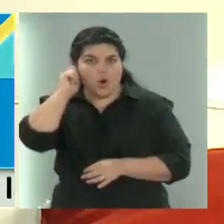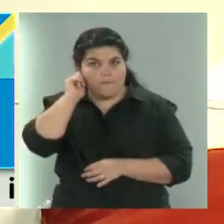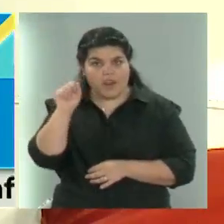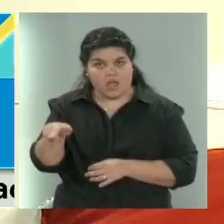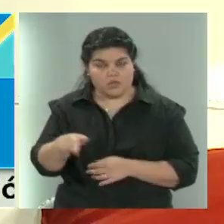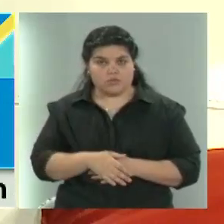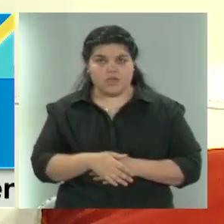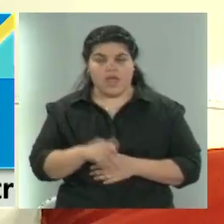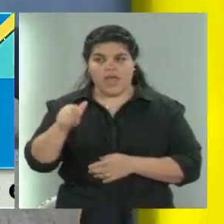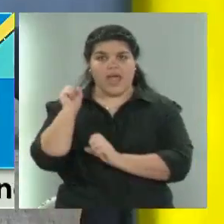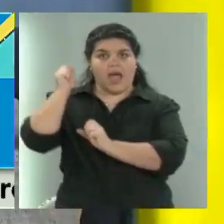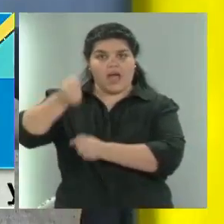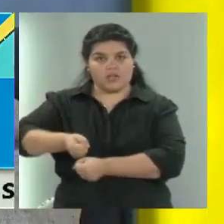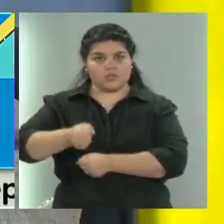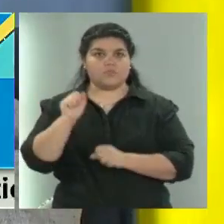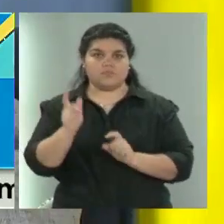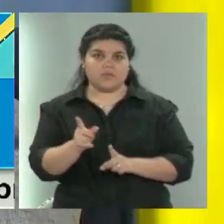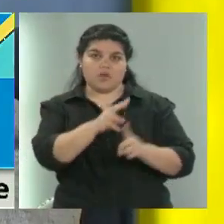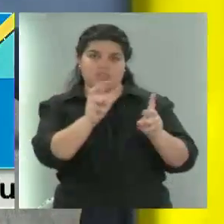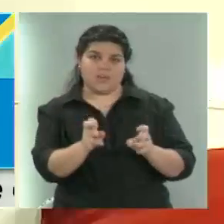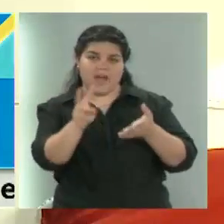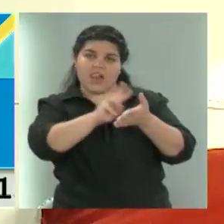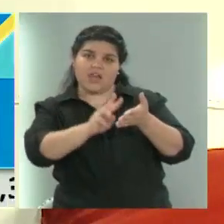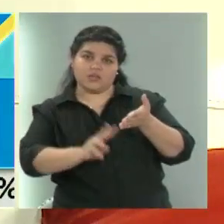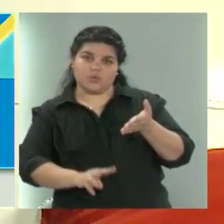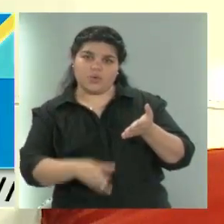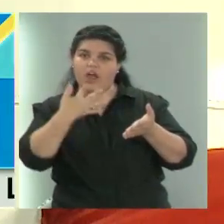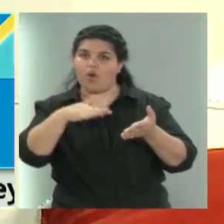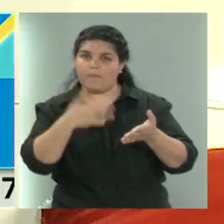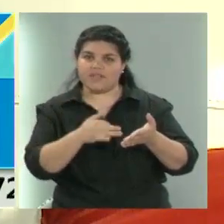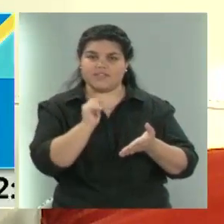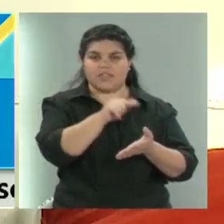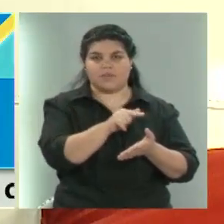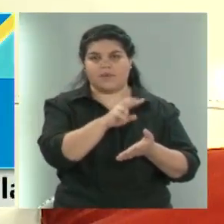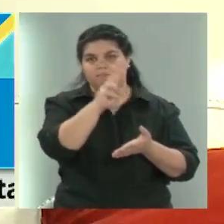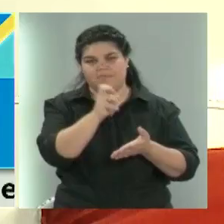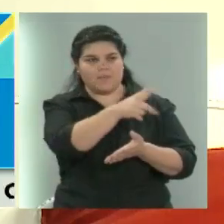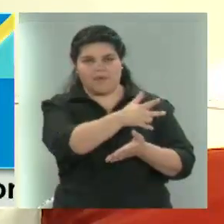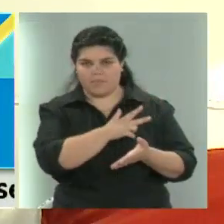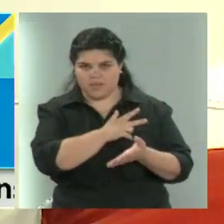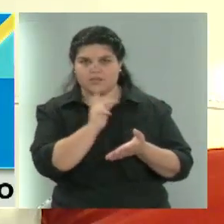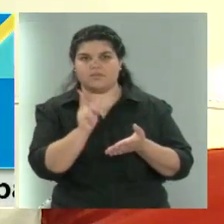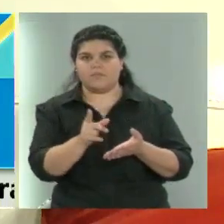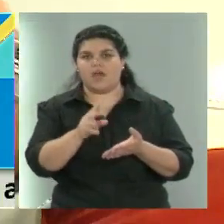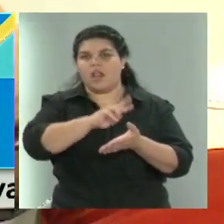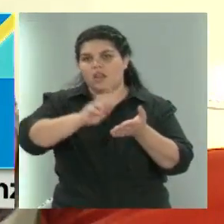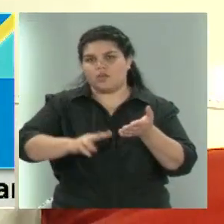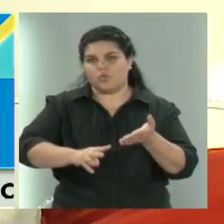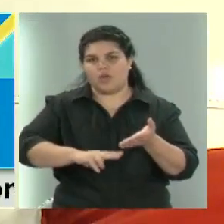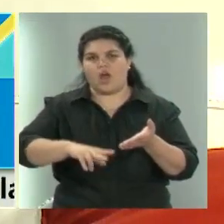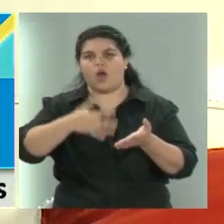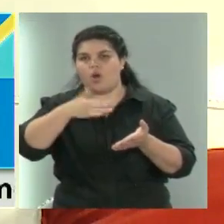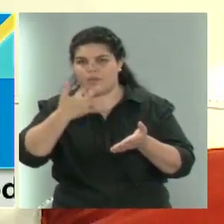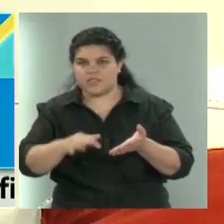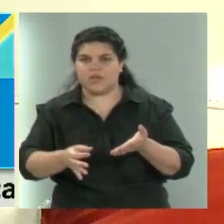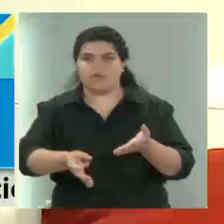Uno era el tema de la lectura, que tocaste vos, ¿no es cierto? Sí. Lectura comprensiva, lectura la oratoria, ¿no? Todas las